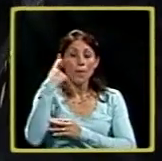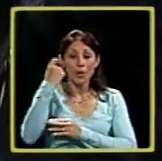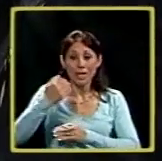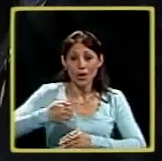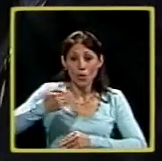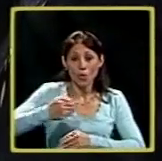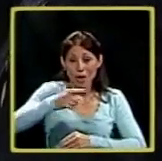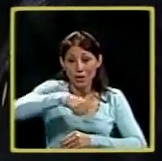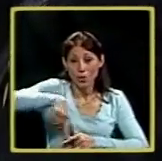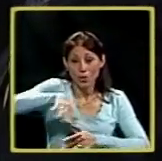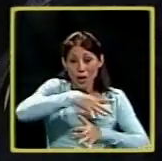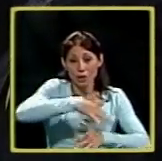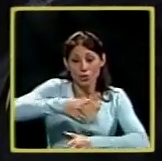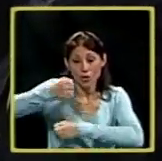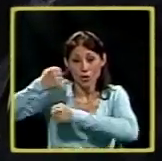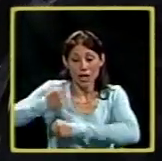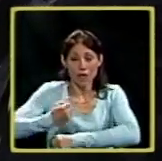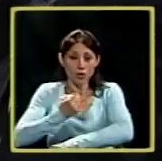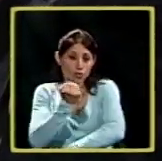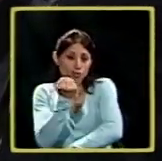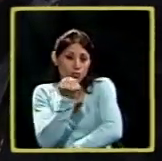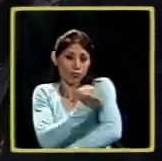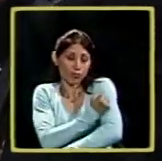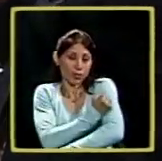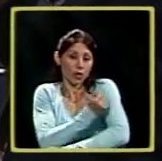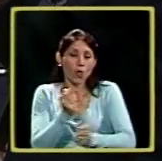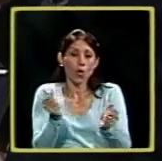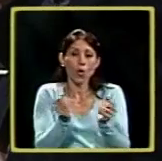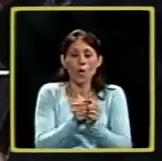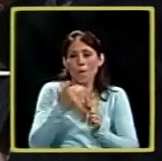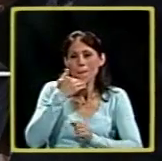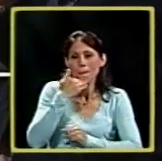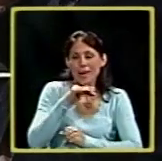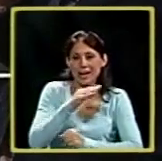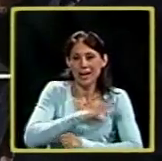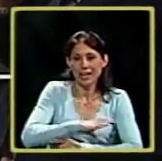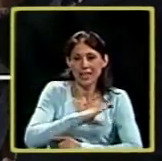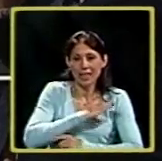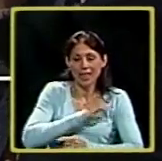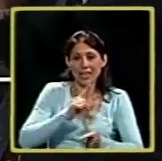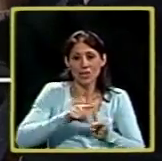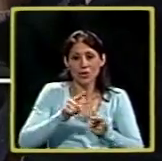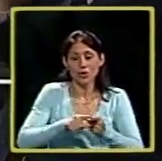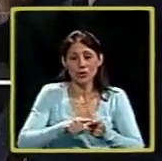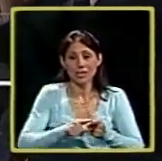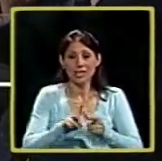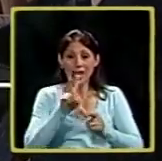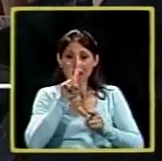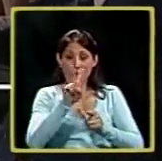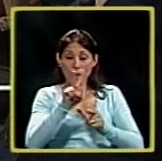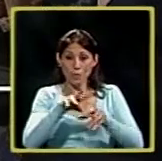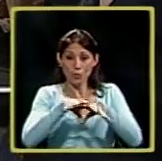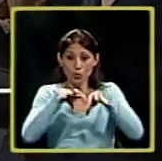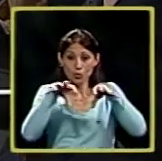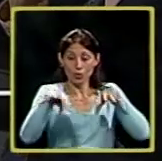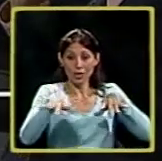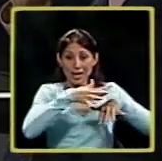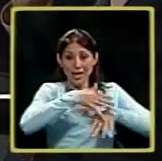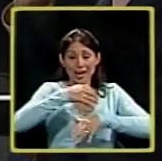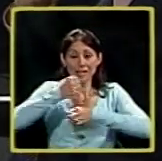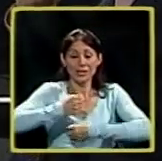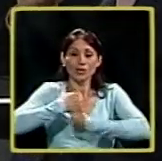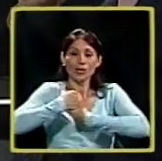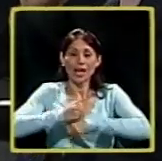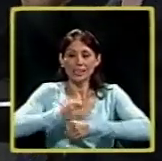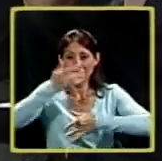con vacunas de mala calidad, como eran las de entonces, los dos ejércitos hacen como Napoleón una epidemia de